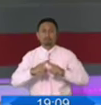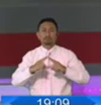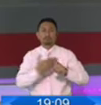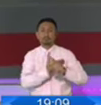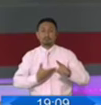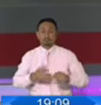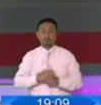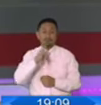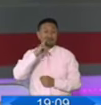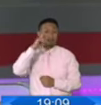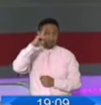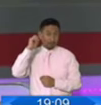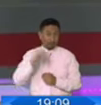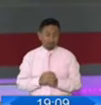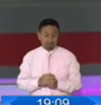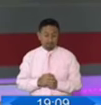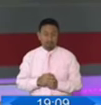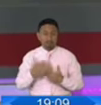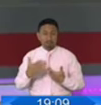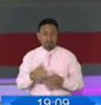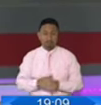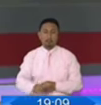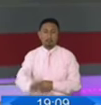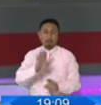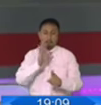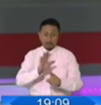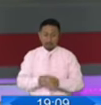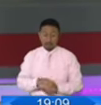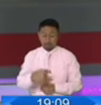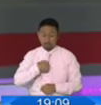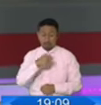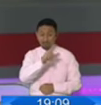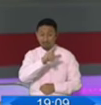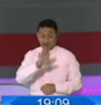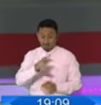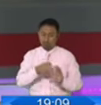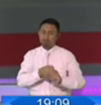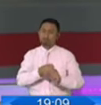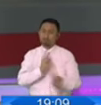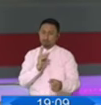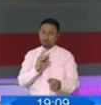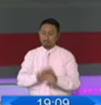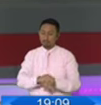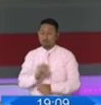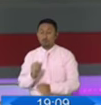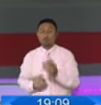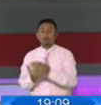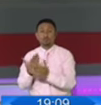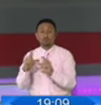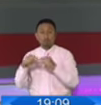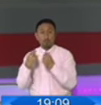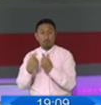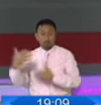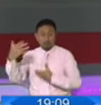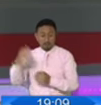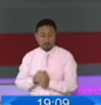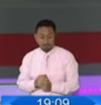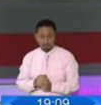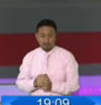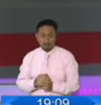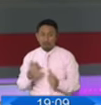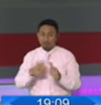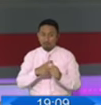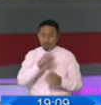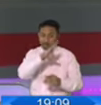de la República, Rafael Correa, amenaza con desafiliarse de Alianza País y crear un nuevo movimiento si no se dan correctivos